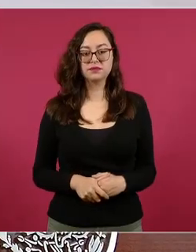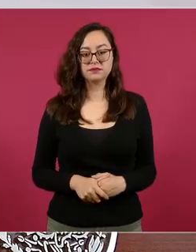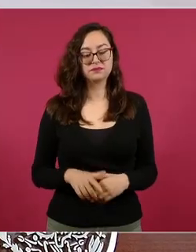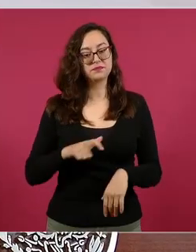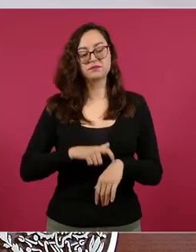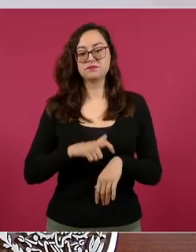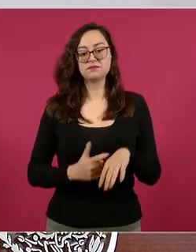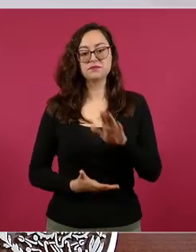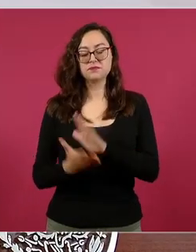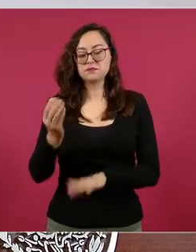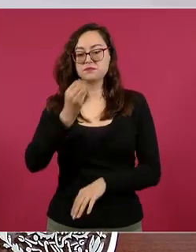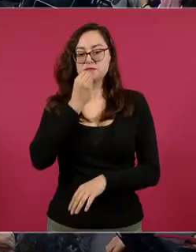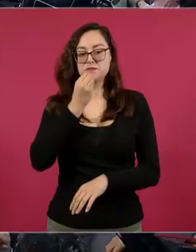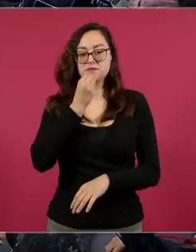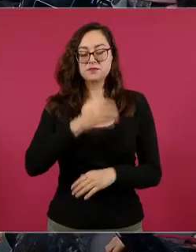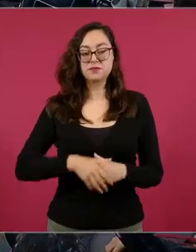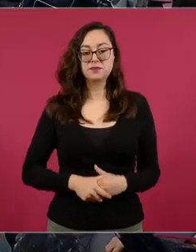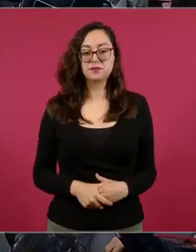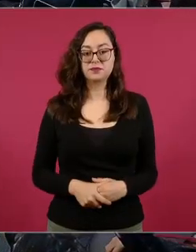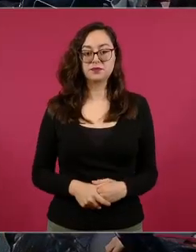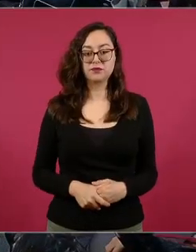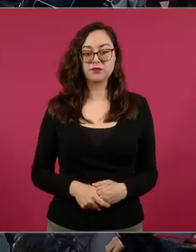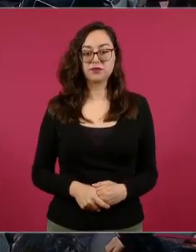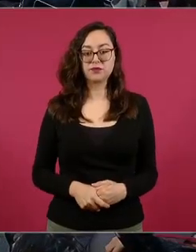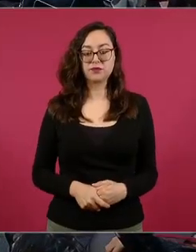Vámonos a desayunar. ¿Una más?